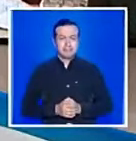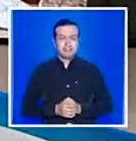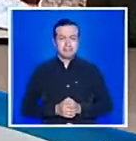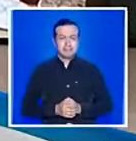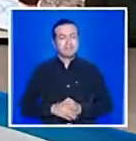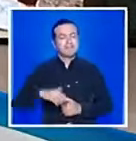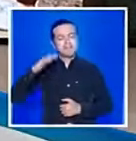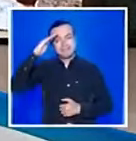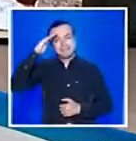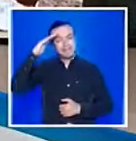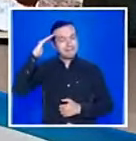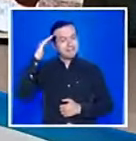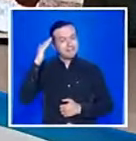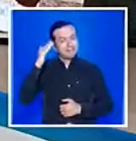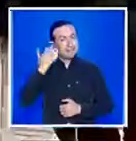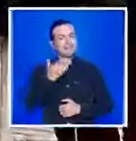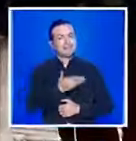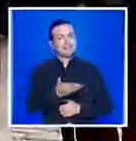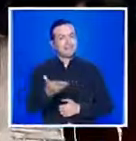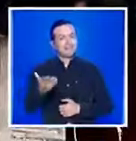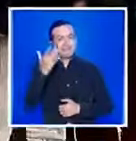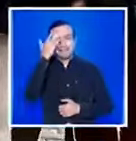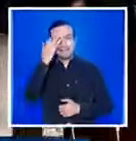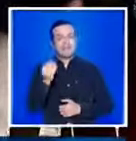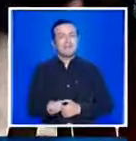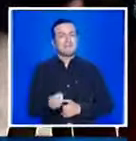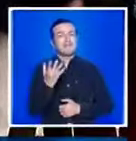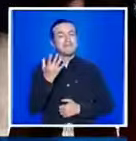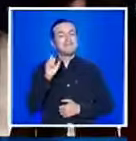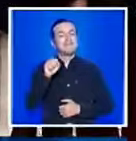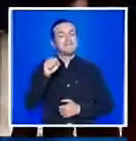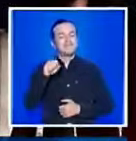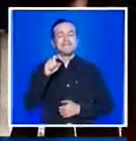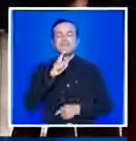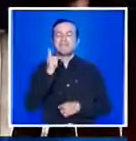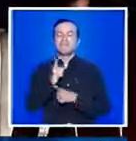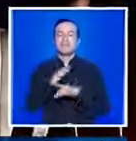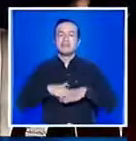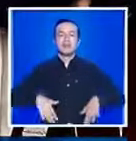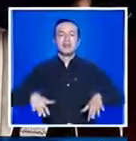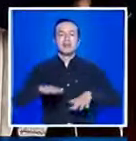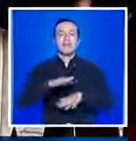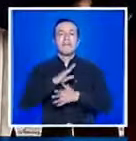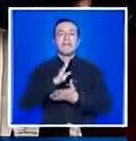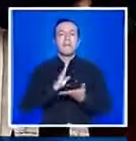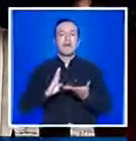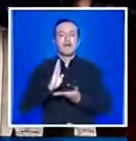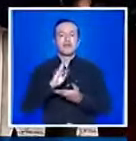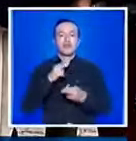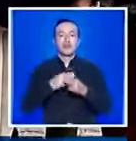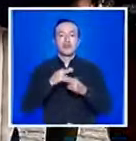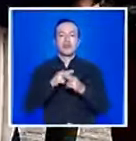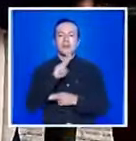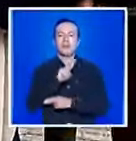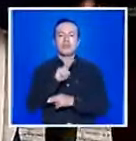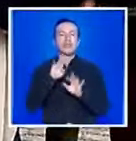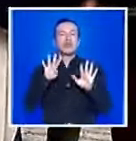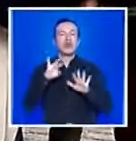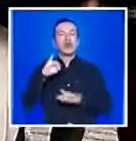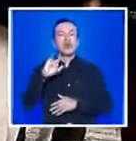¿Qué tal, compañeros en estudios, amigos televidentes? Muy buenos días. Sí, efectivamente, estamos en el barrio 29 de julio y pues acá los vecinos